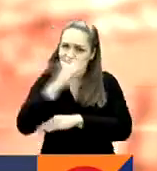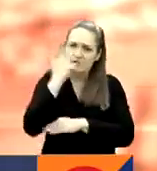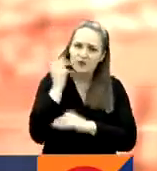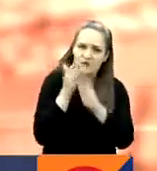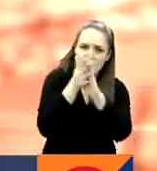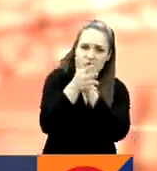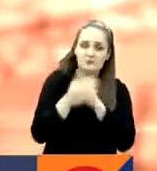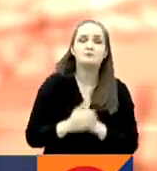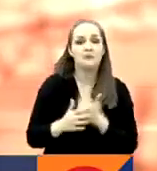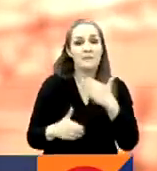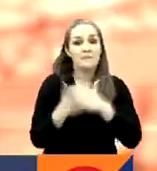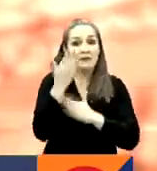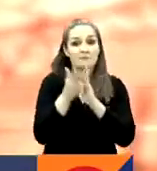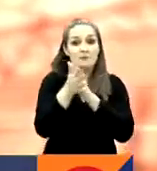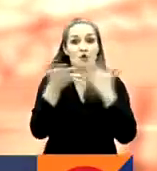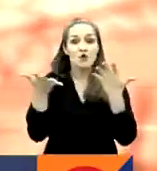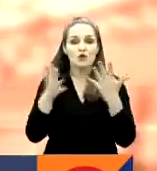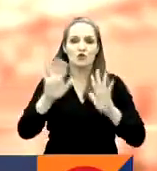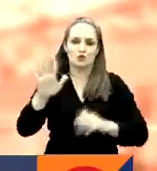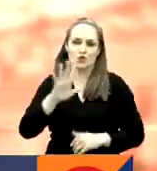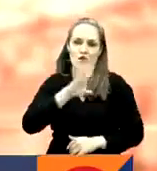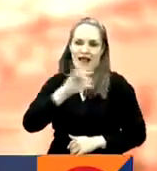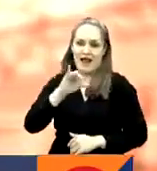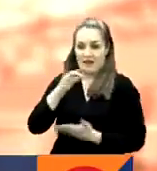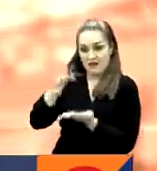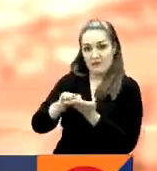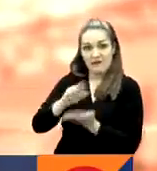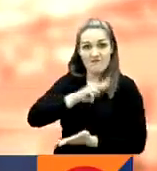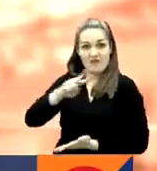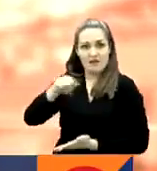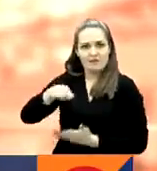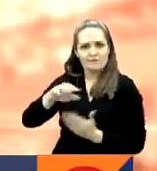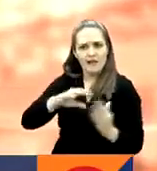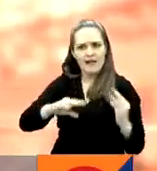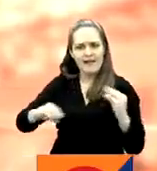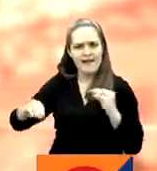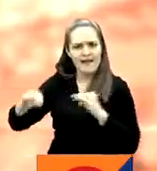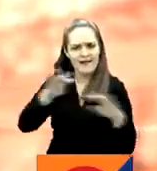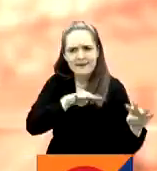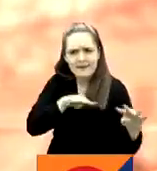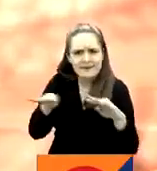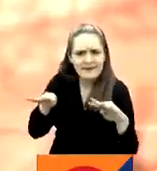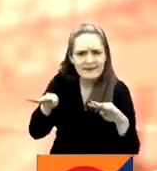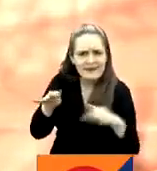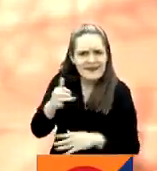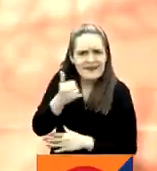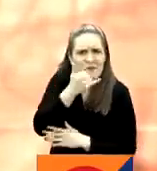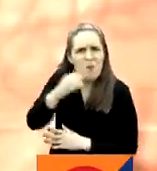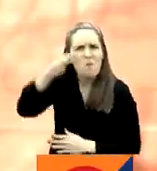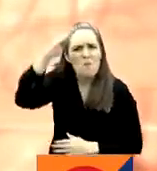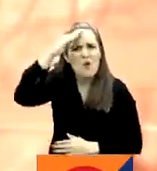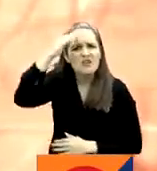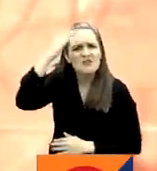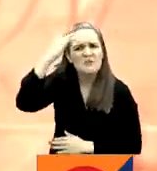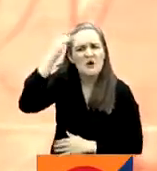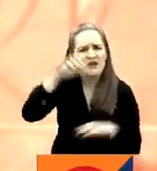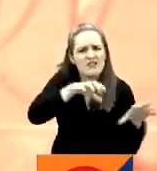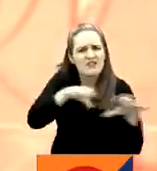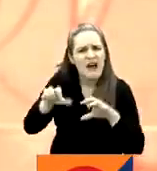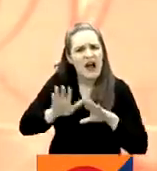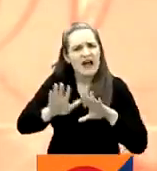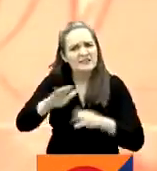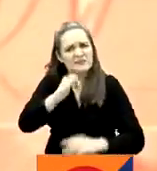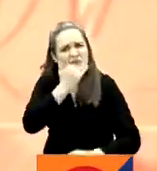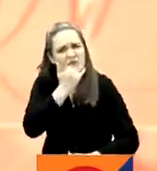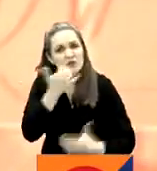24/7. Y comenzamos en la capital del Valle del Cauca porque una fuerte controversia se ha generado por las actuaciones de la policía en el sector de Ciudad Jardín en